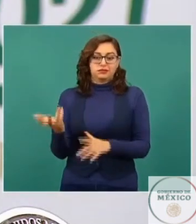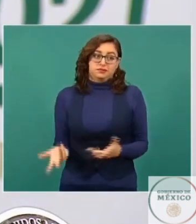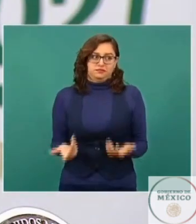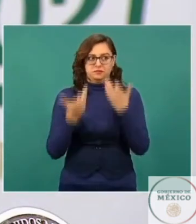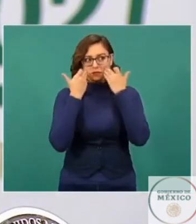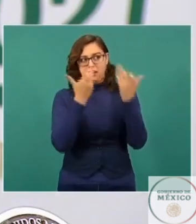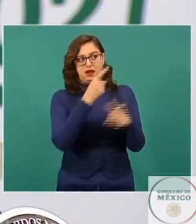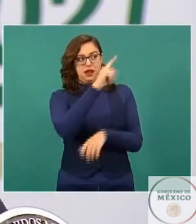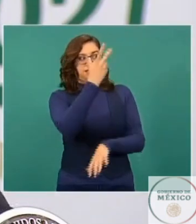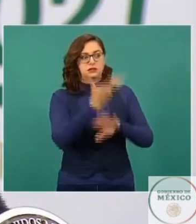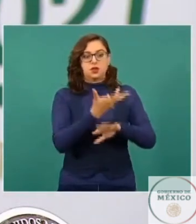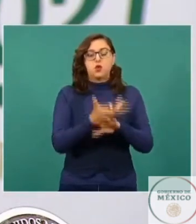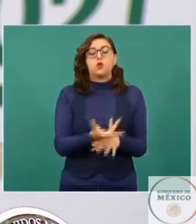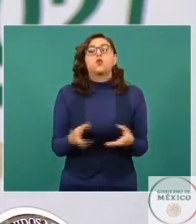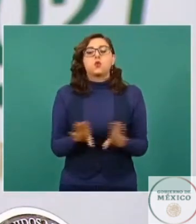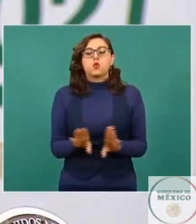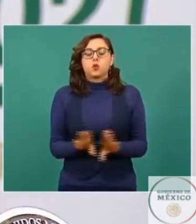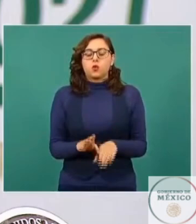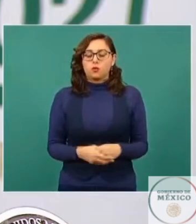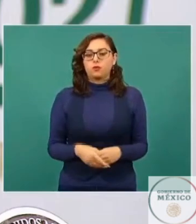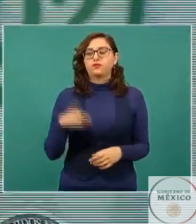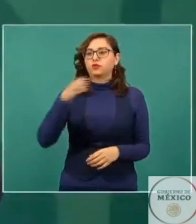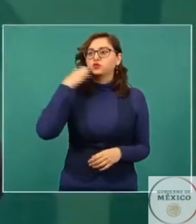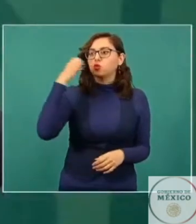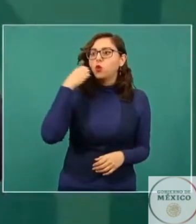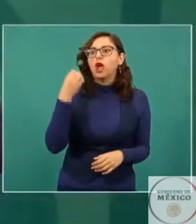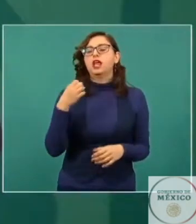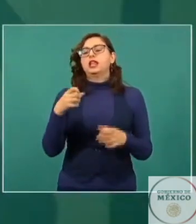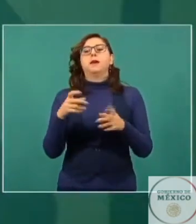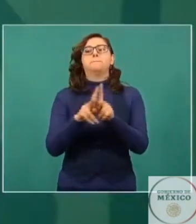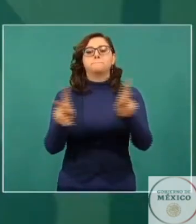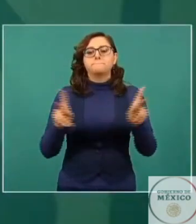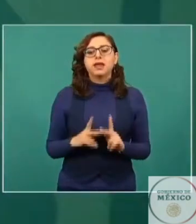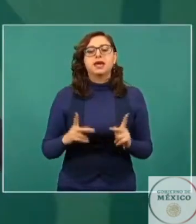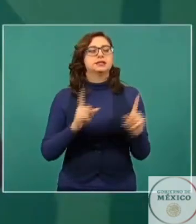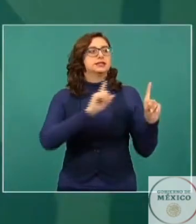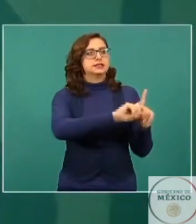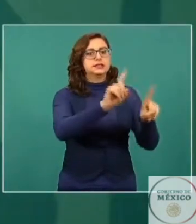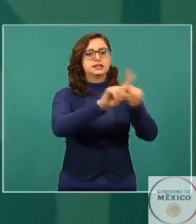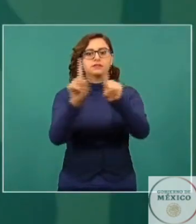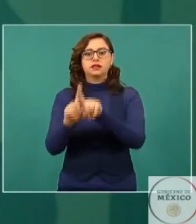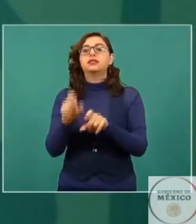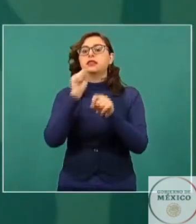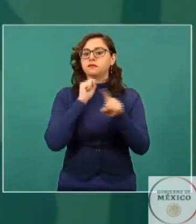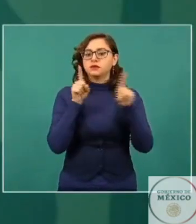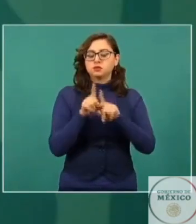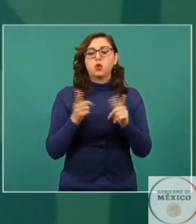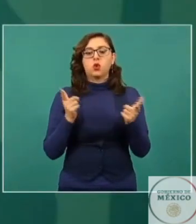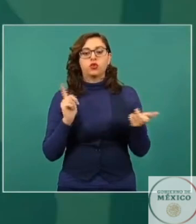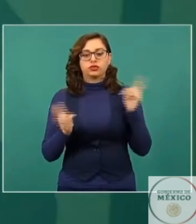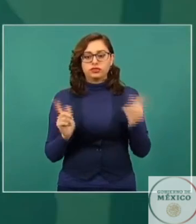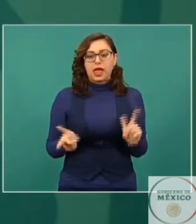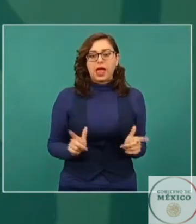Unidos respecto a lo que ha ocurrido en escuelas, centros comerciales. Recordarán ustedes el caso de El Paso, Texas, en ese caso